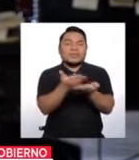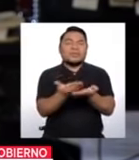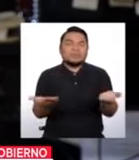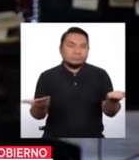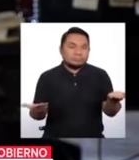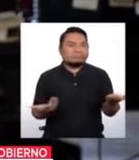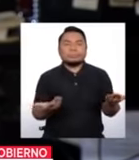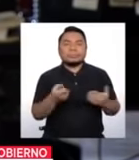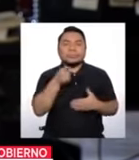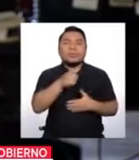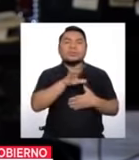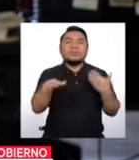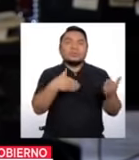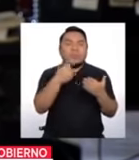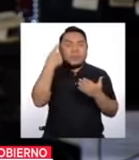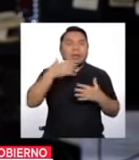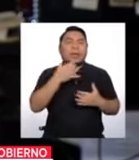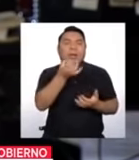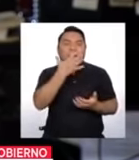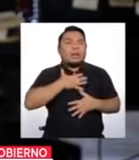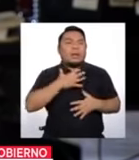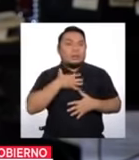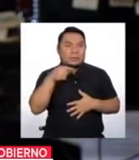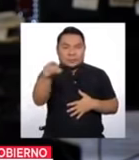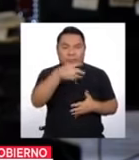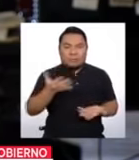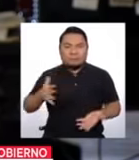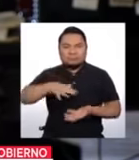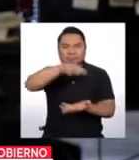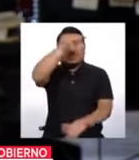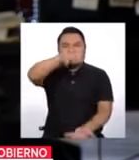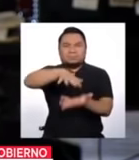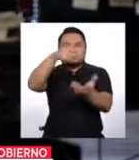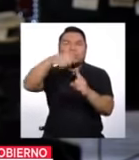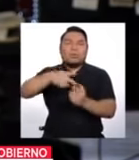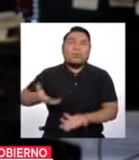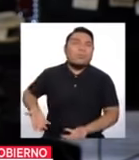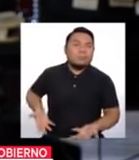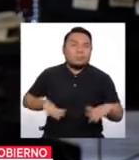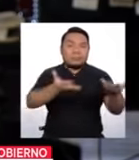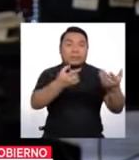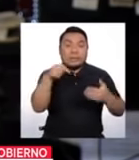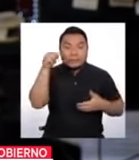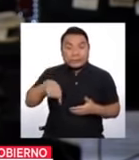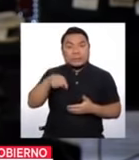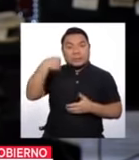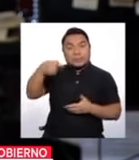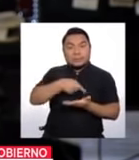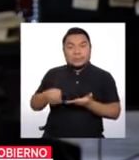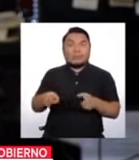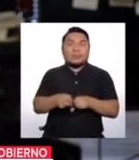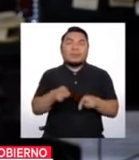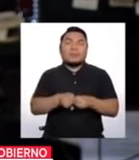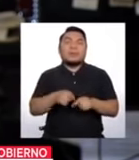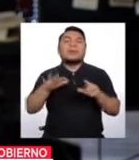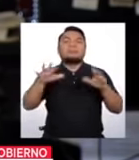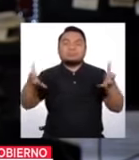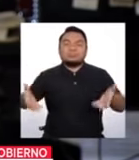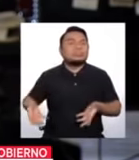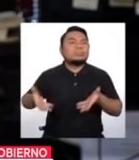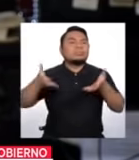y reactivos. También para esta semana está programada, presidente, la que viene, la instalación de una cámara frigorífica que